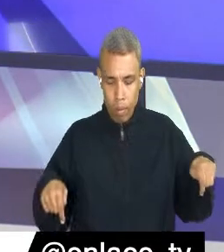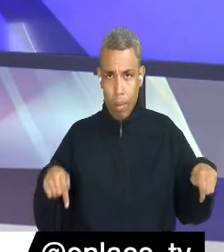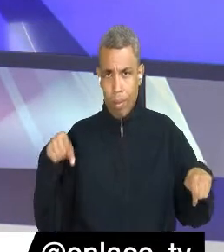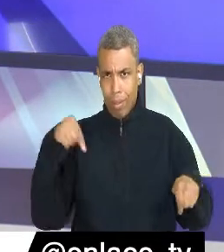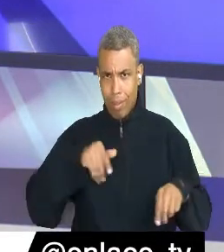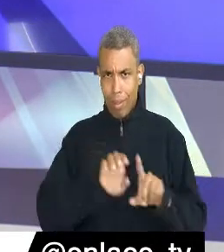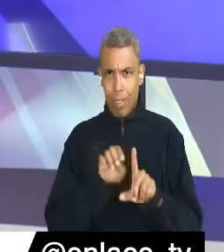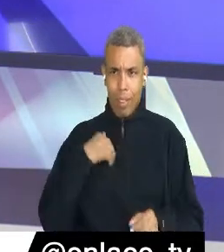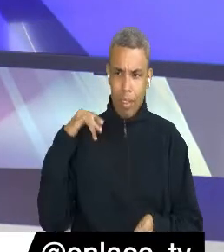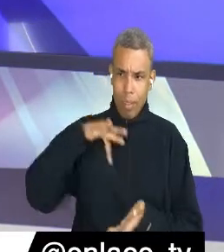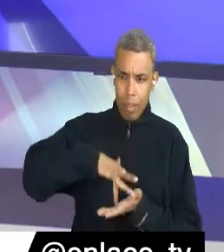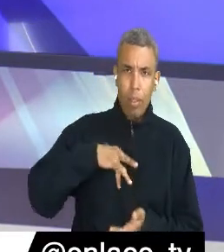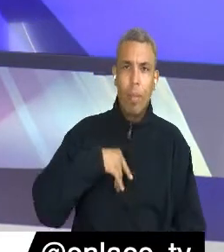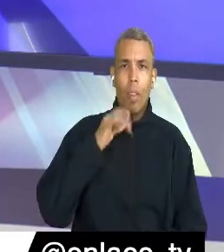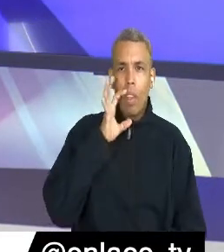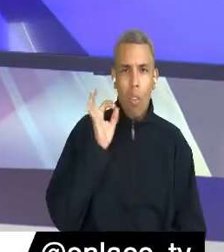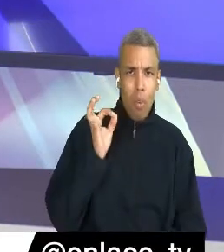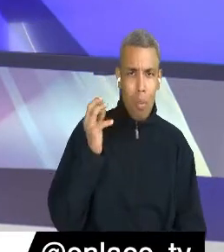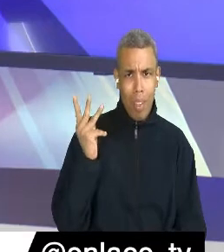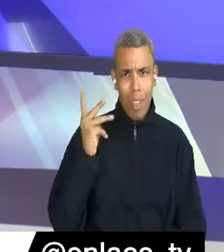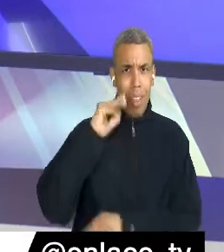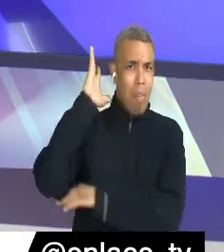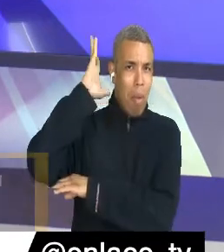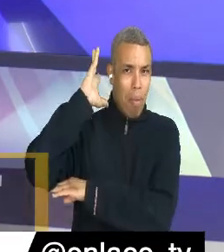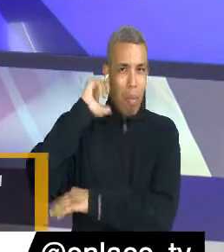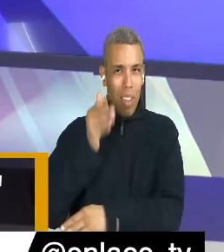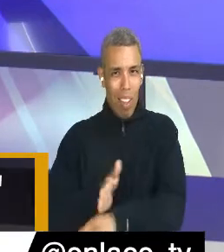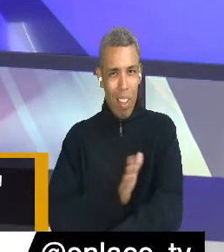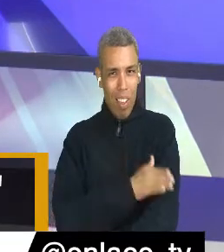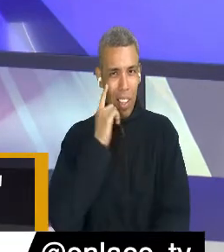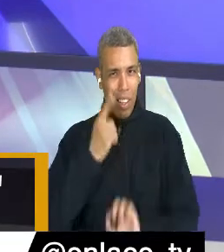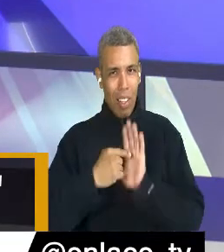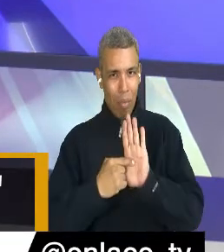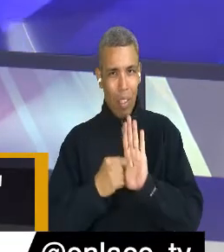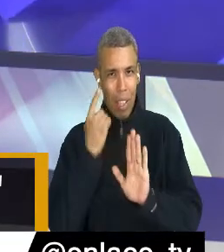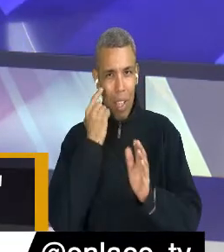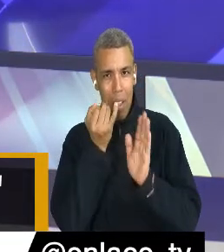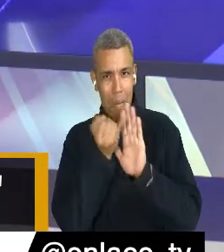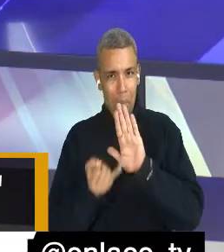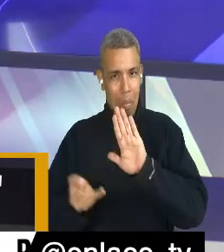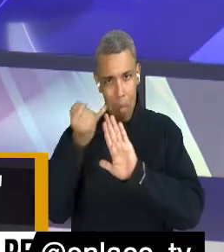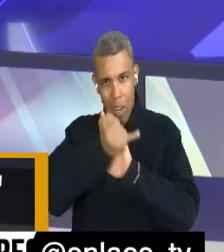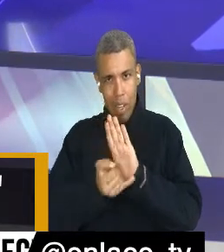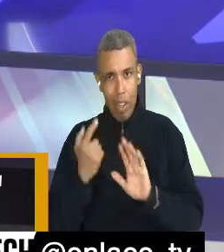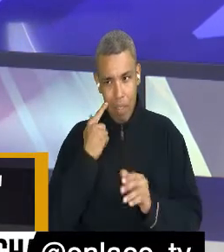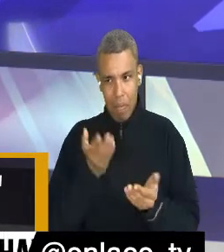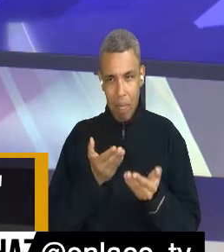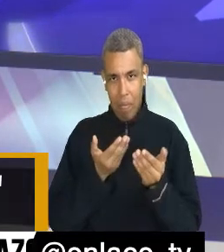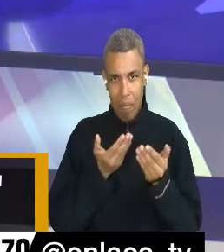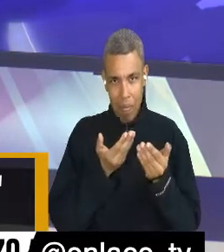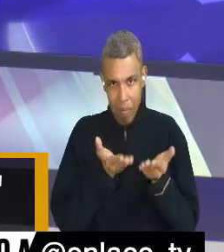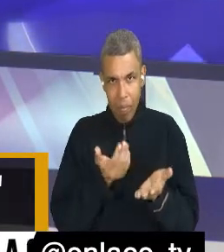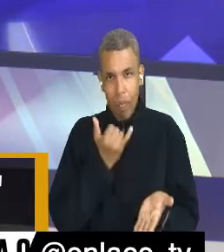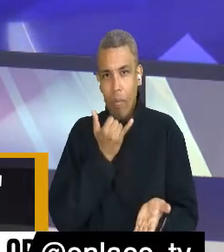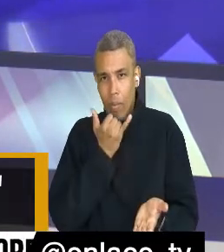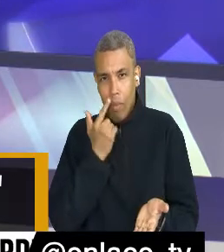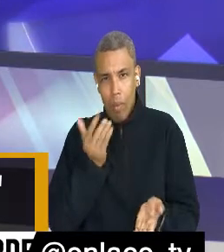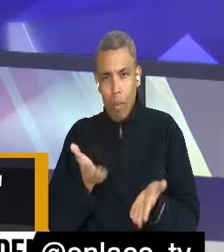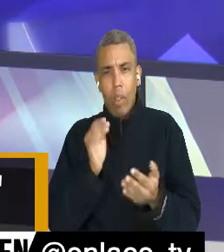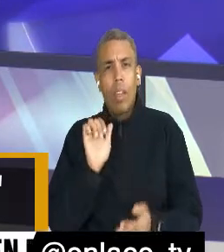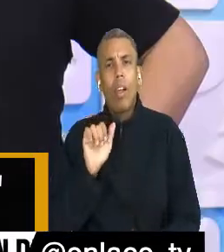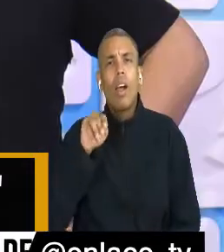son los conferencistas centrales de este seminario Unidos por Barranca Bermeja, ¿cómo enfrentar la crisis? Bienvenidos a Enlace Noticias. Ahmed, ¿cómo enfrentar